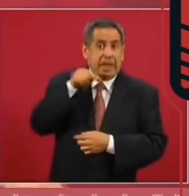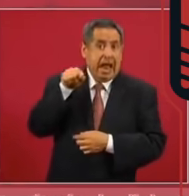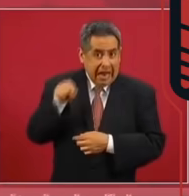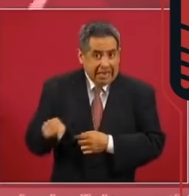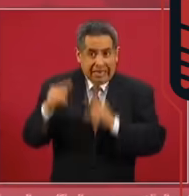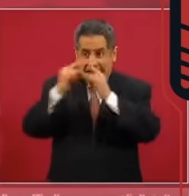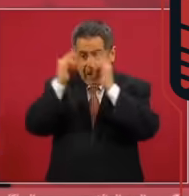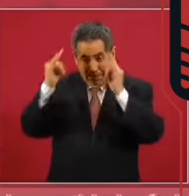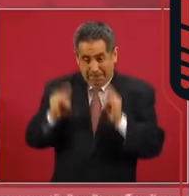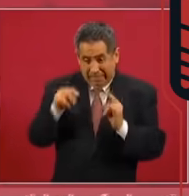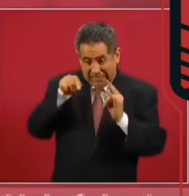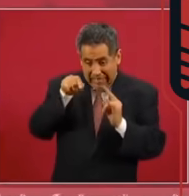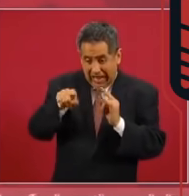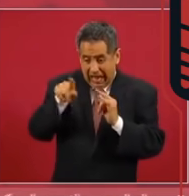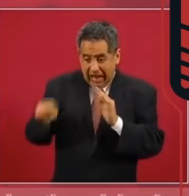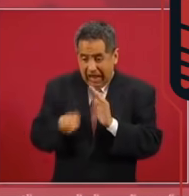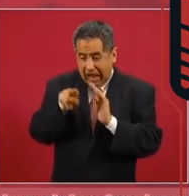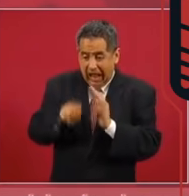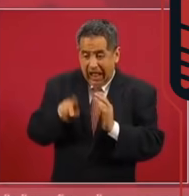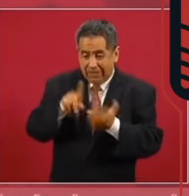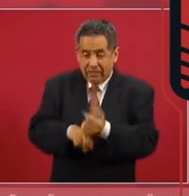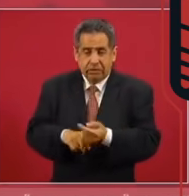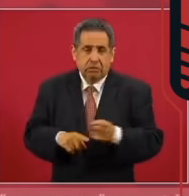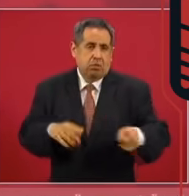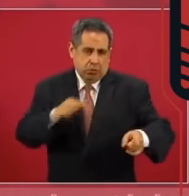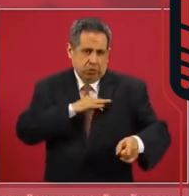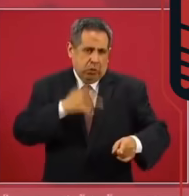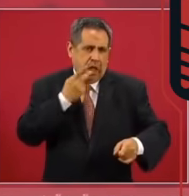Por eso tengo autoridad